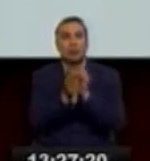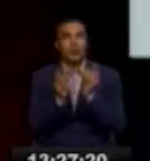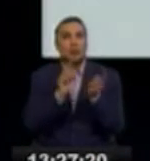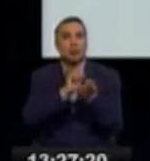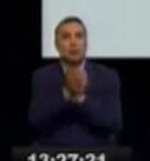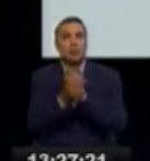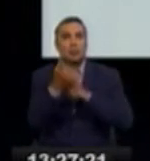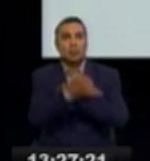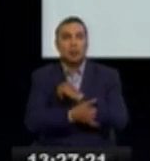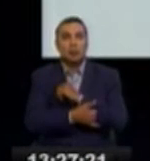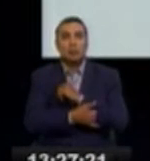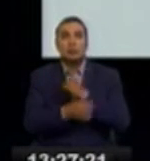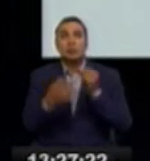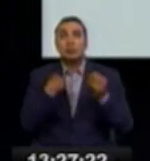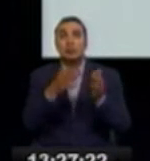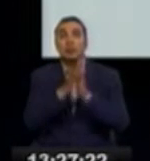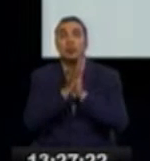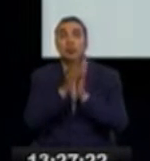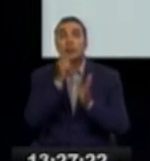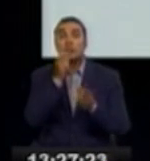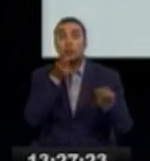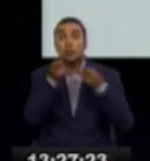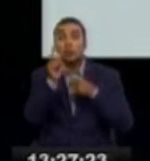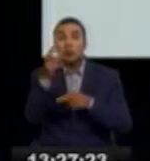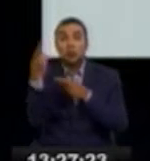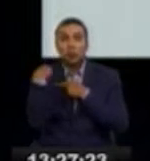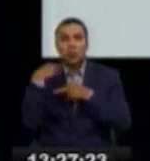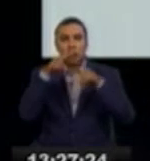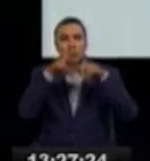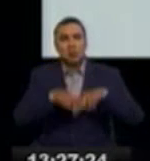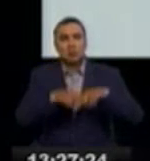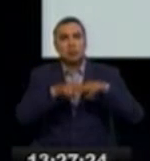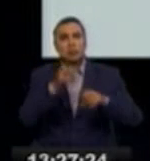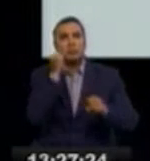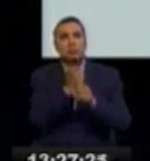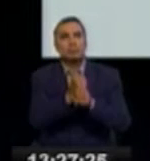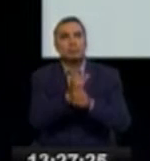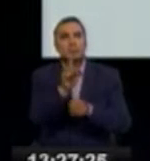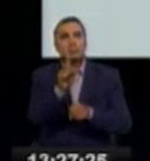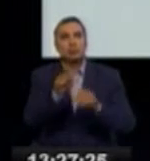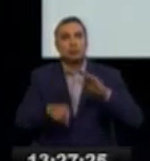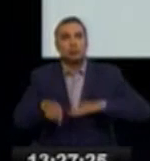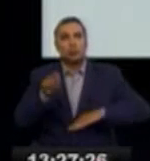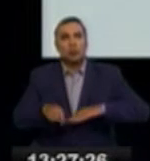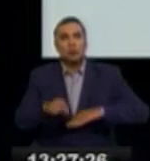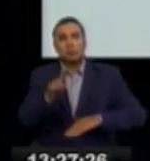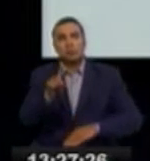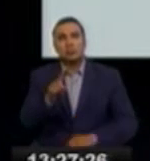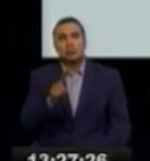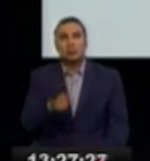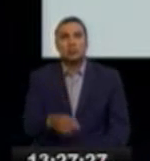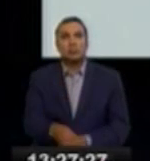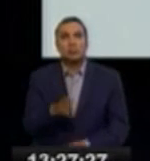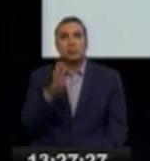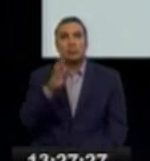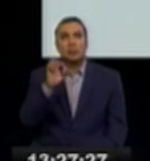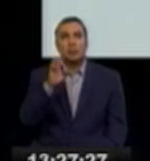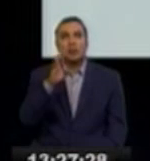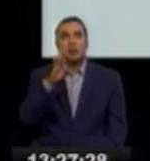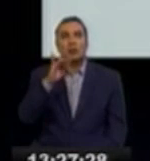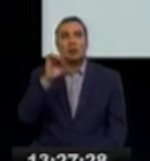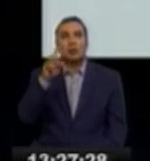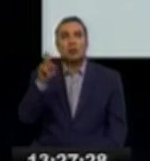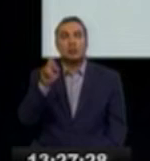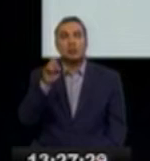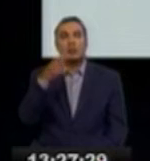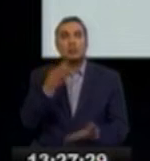solicitaré a los organismos encargados del control que revisen las actuaciones de la jueza beatriz benítez y verifiquen su